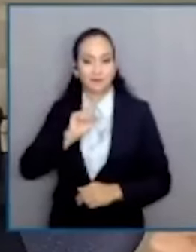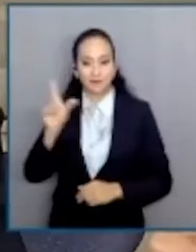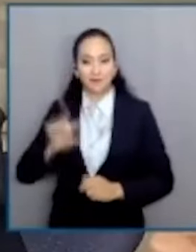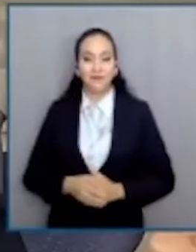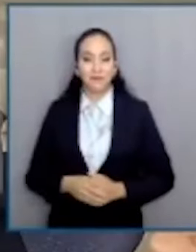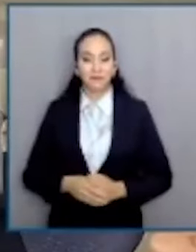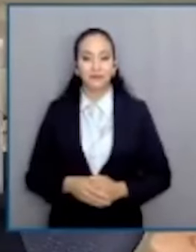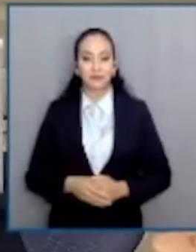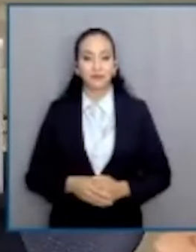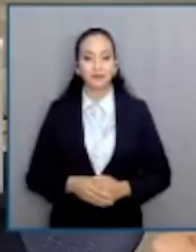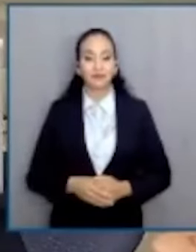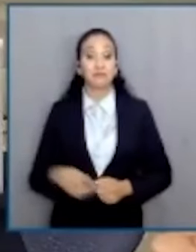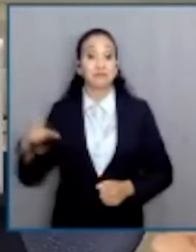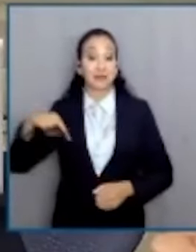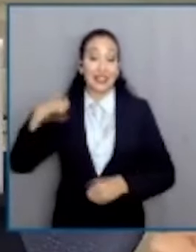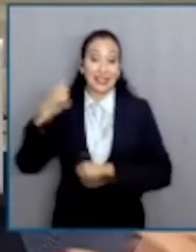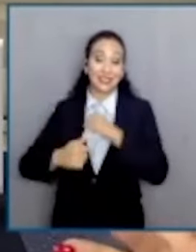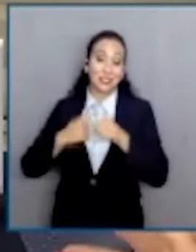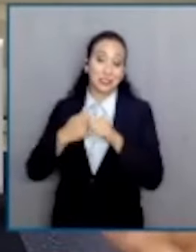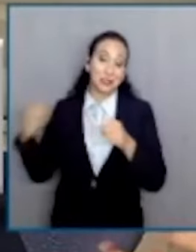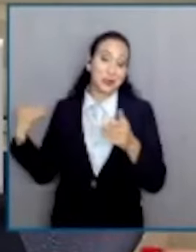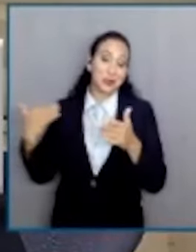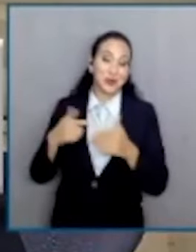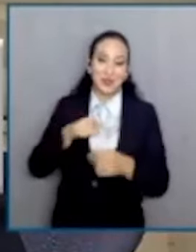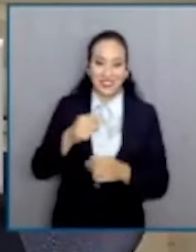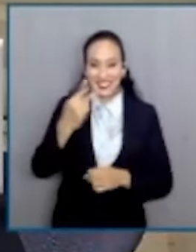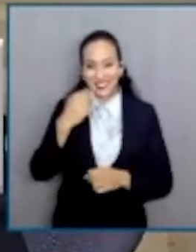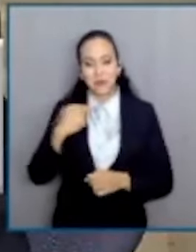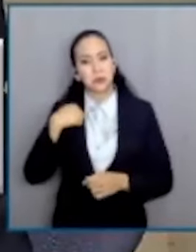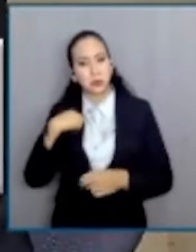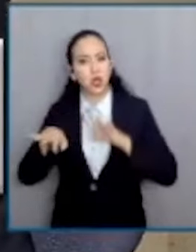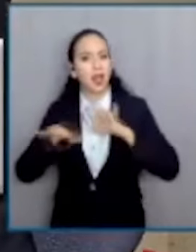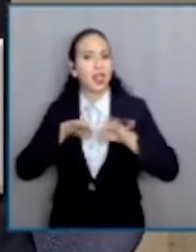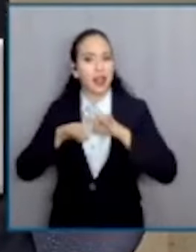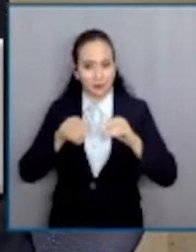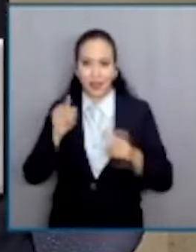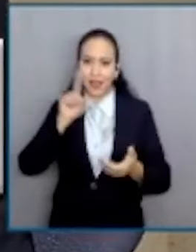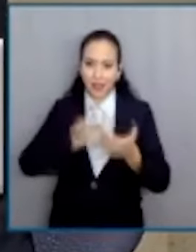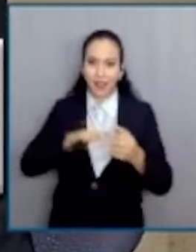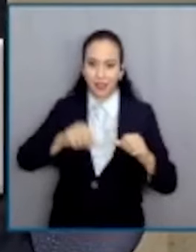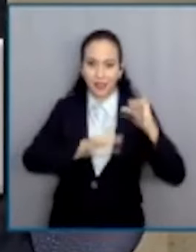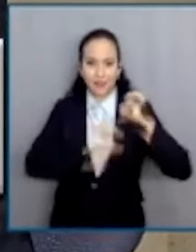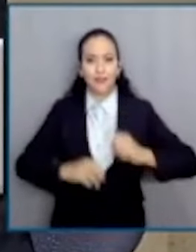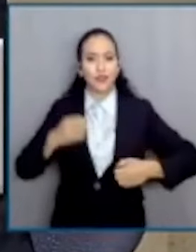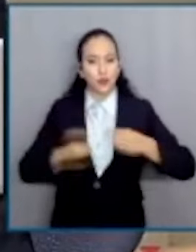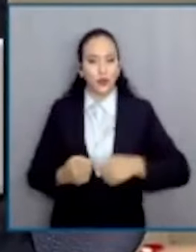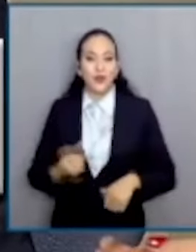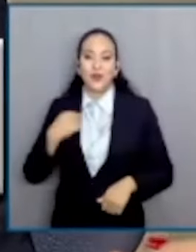todos estos años como ustedes ya vieron que he trabajado para el poder judicial de la federación desde